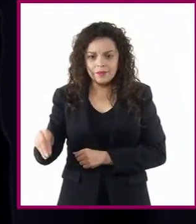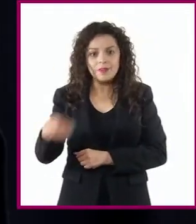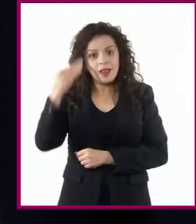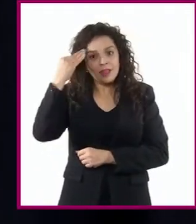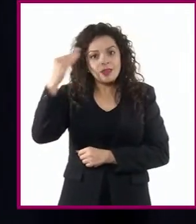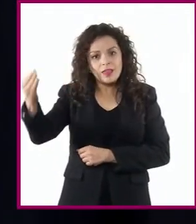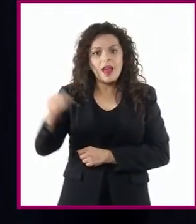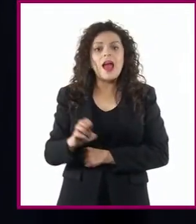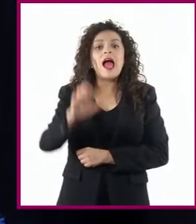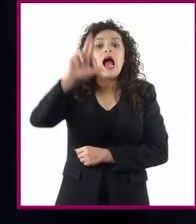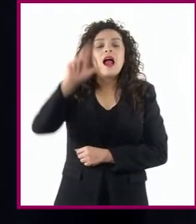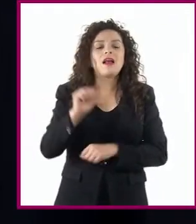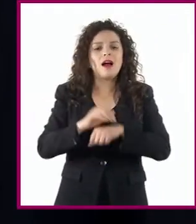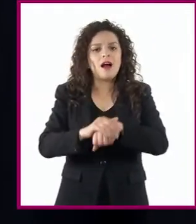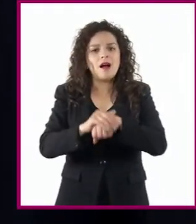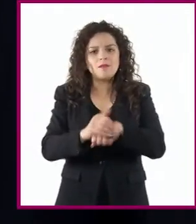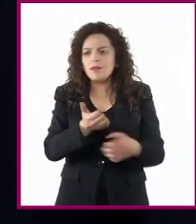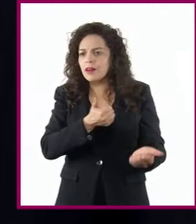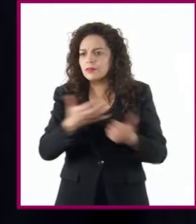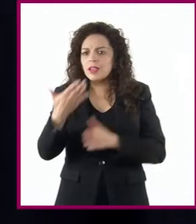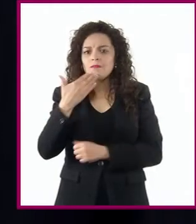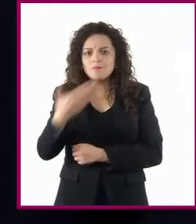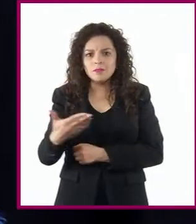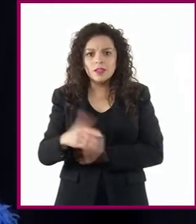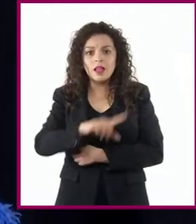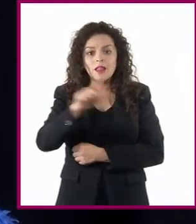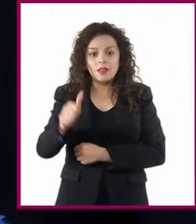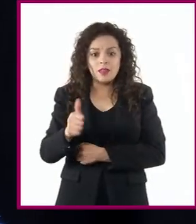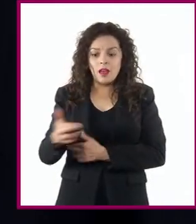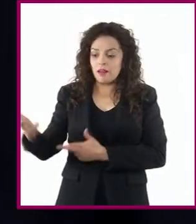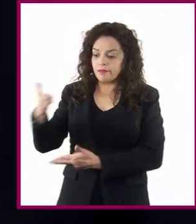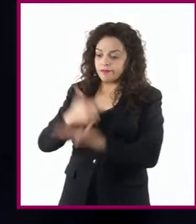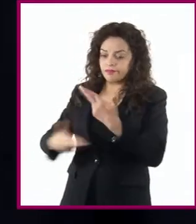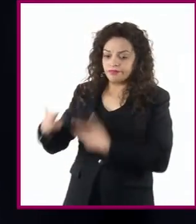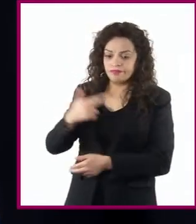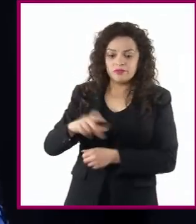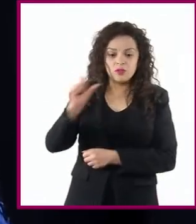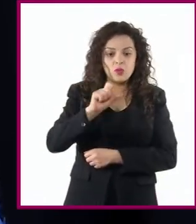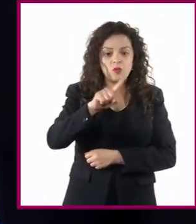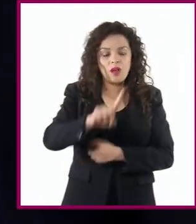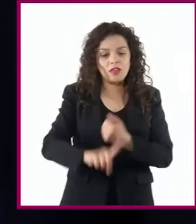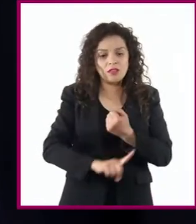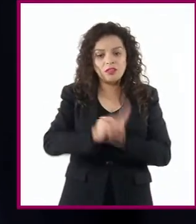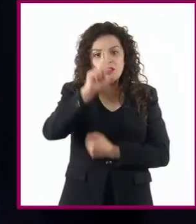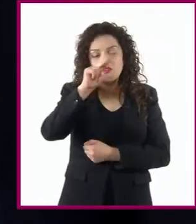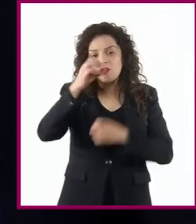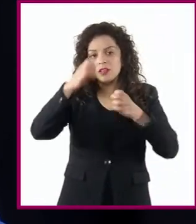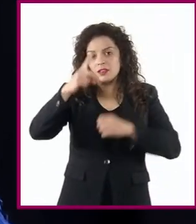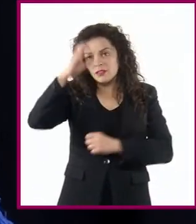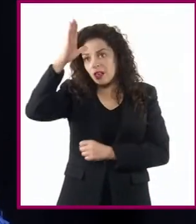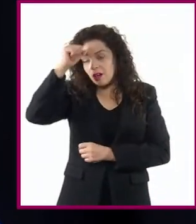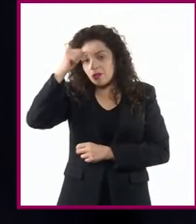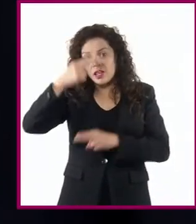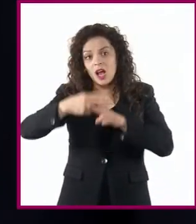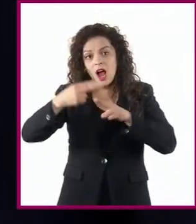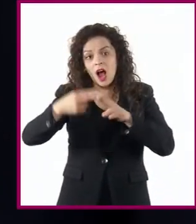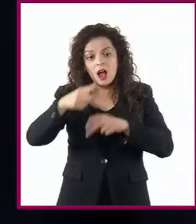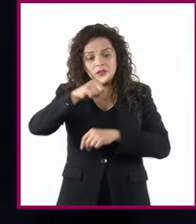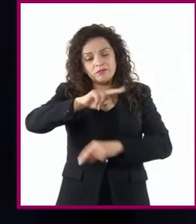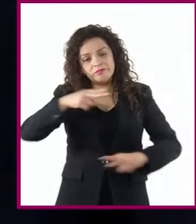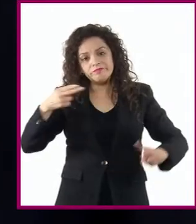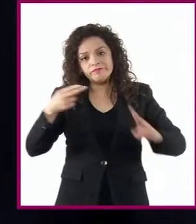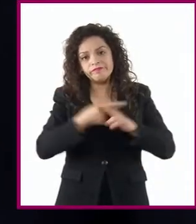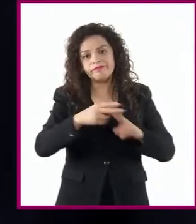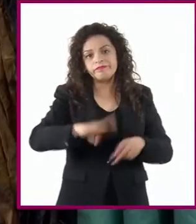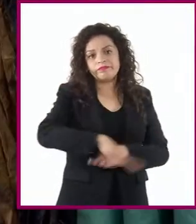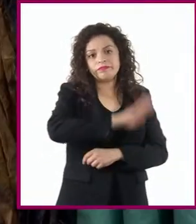y se llevaban bien, y vuelven a los momentos de sus diferencias hasta terminar en la ejecución de Beckett por parte